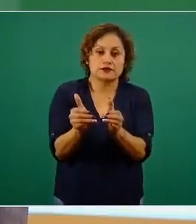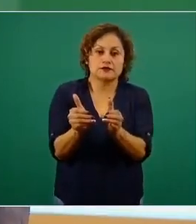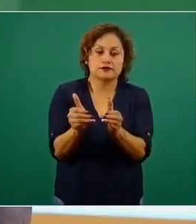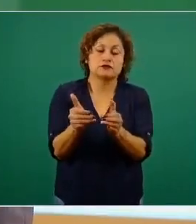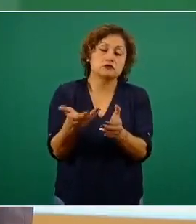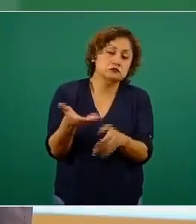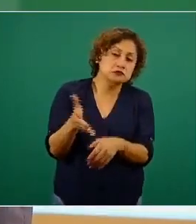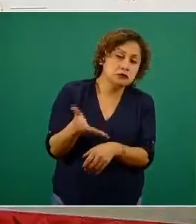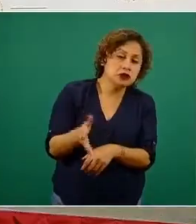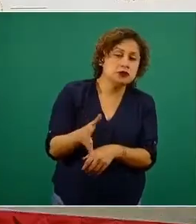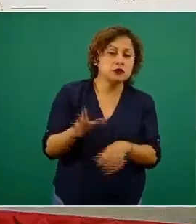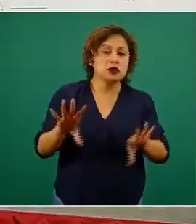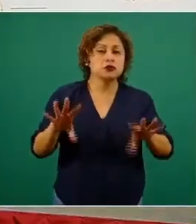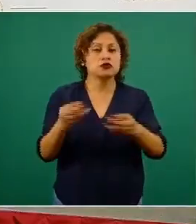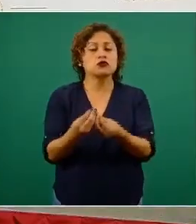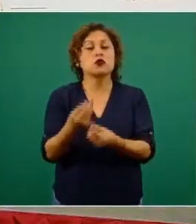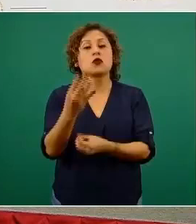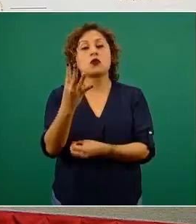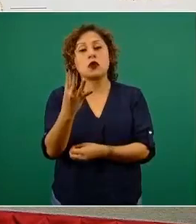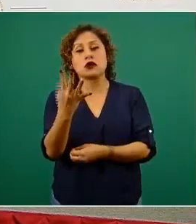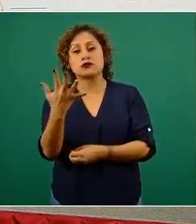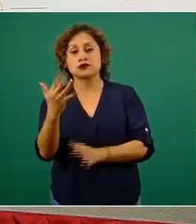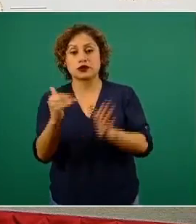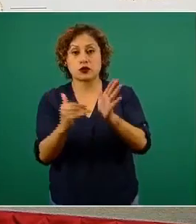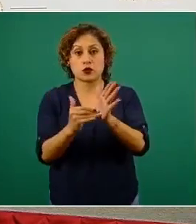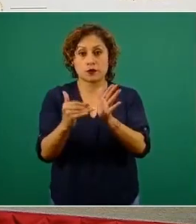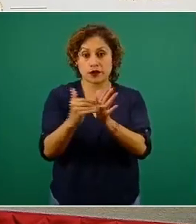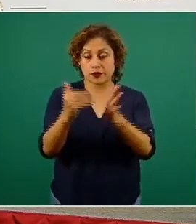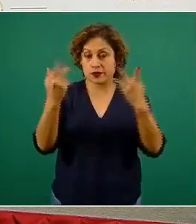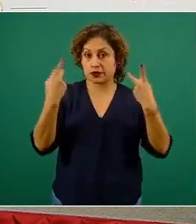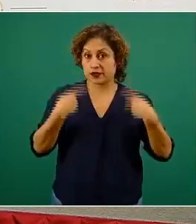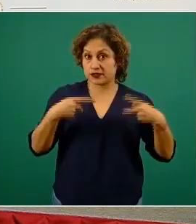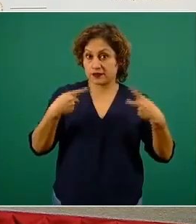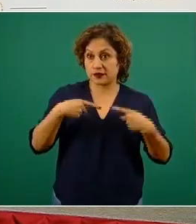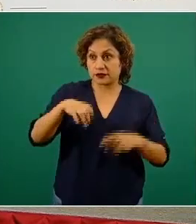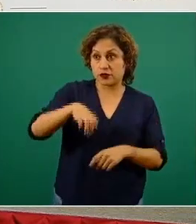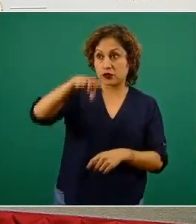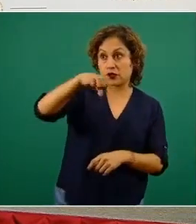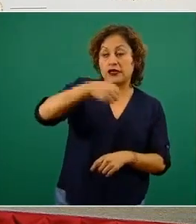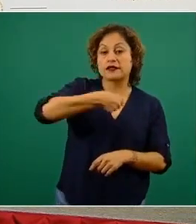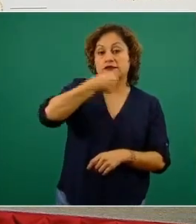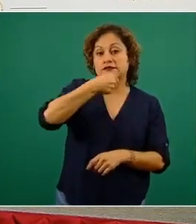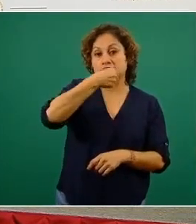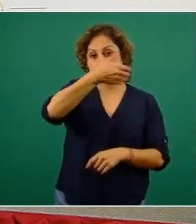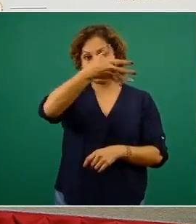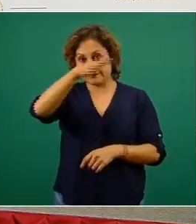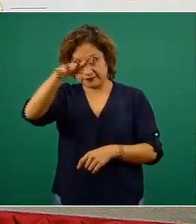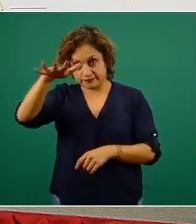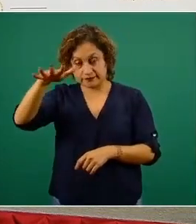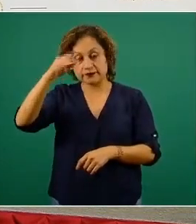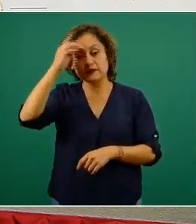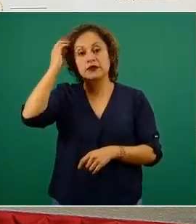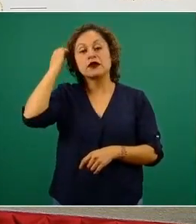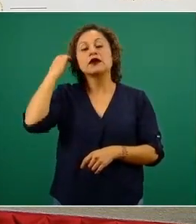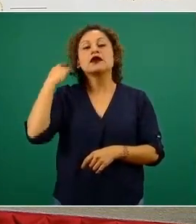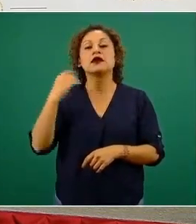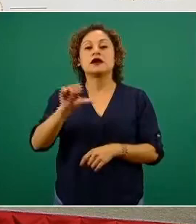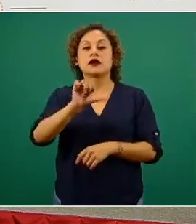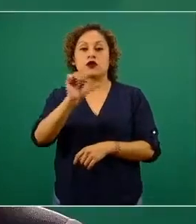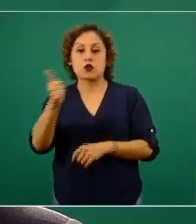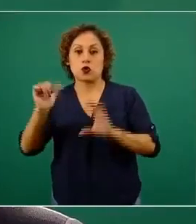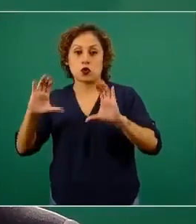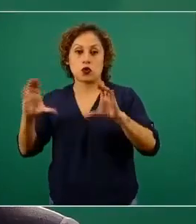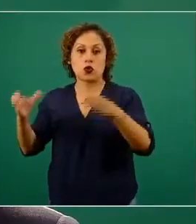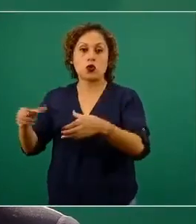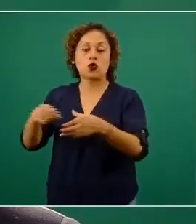unas 4 millones o 5 millones de personas adultas mayores. Y después está el resto de las